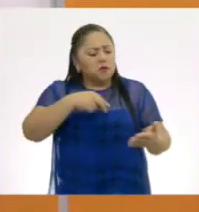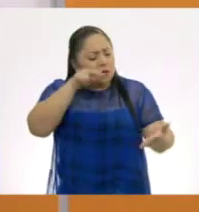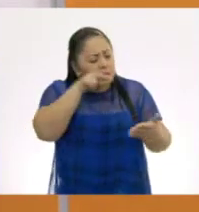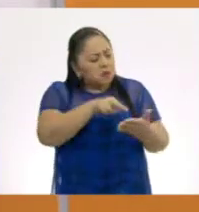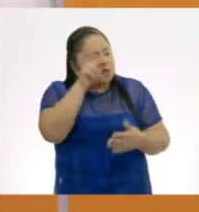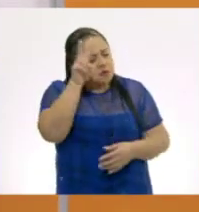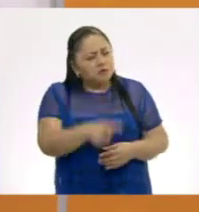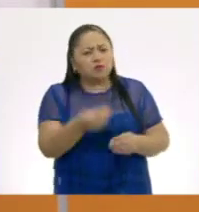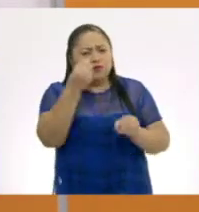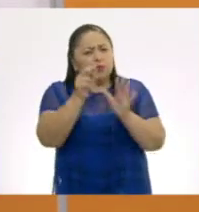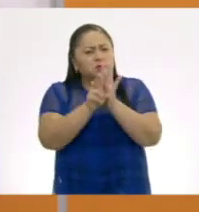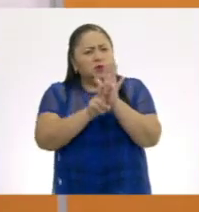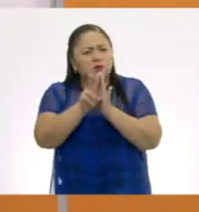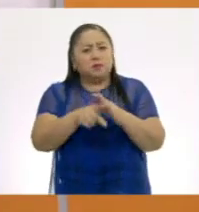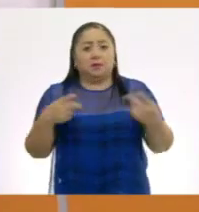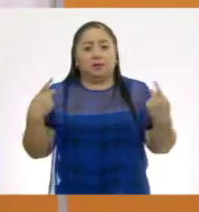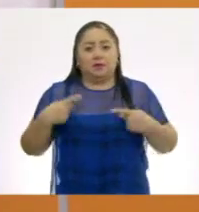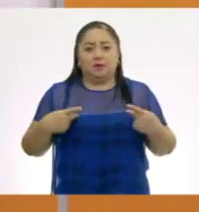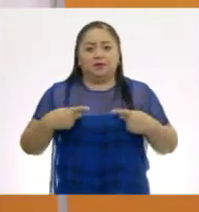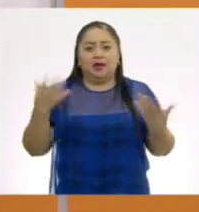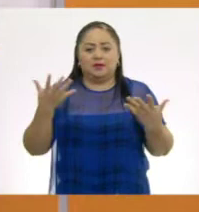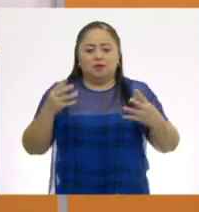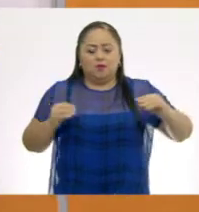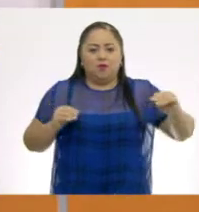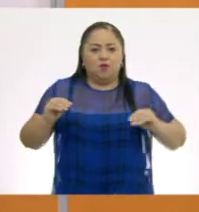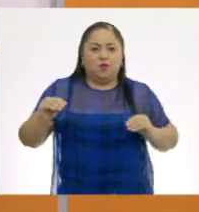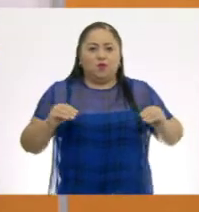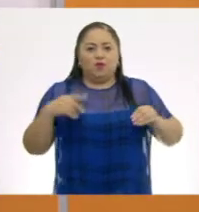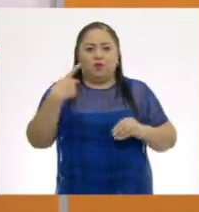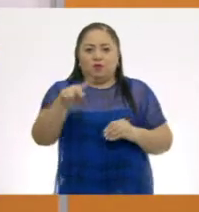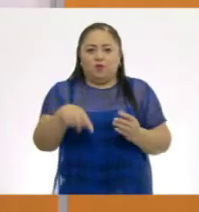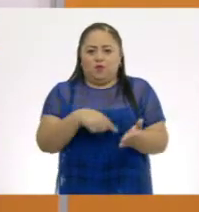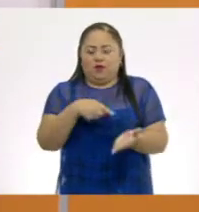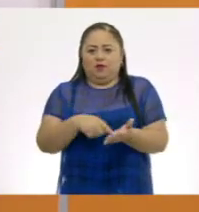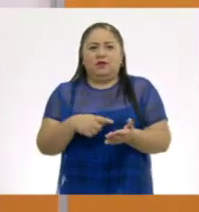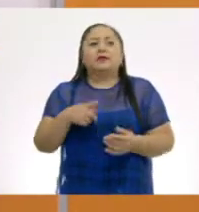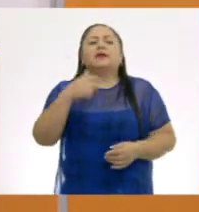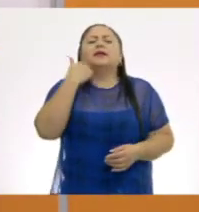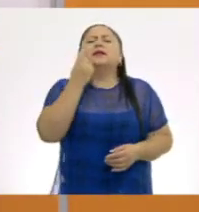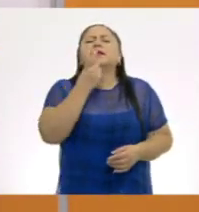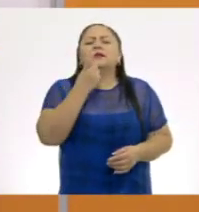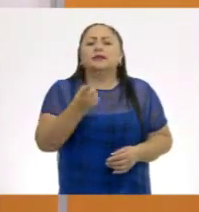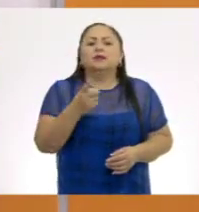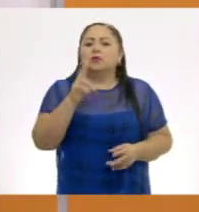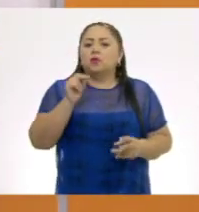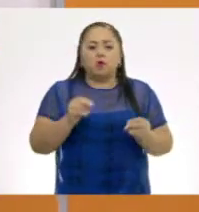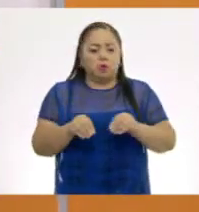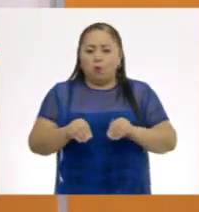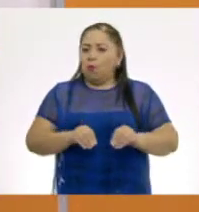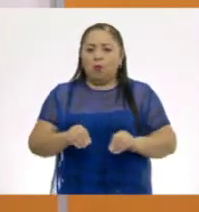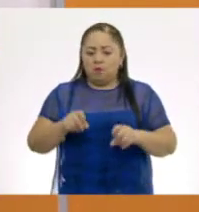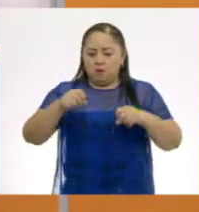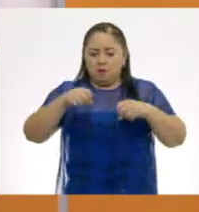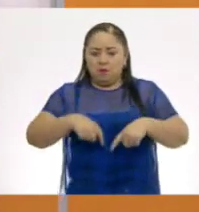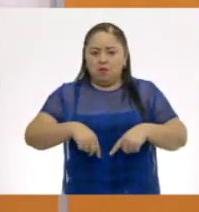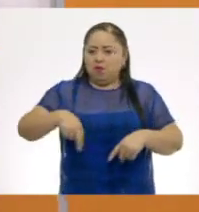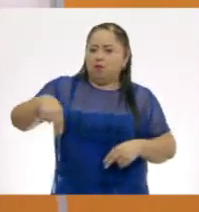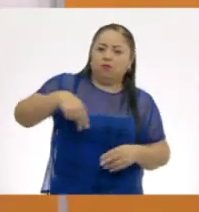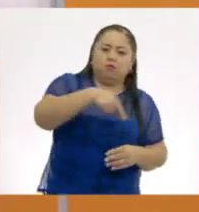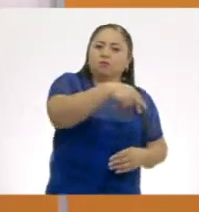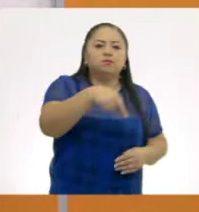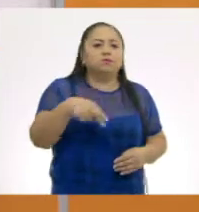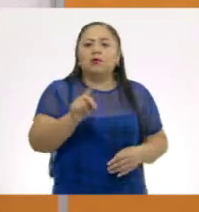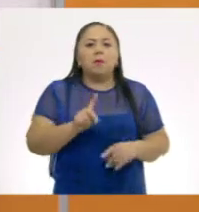videos sobre personas que realizan movimientos desde su lugar. Es decir, no se mueven hacia otros